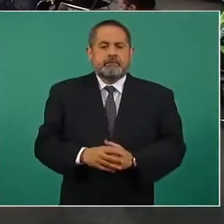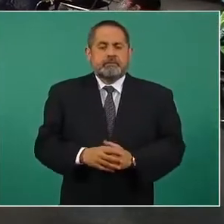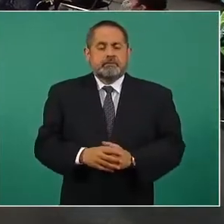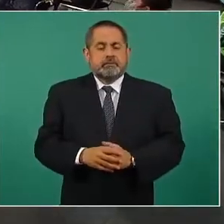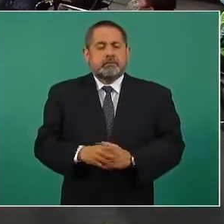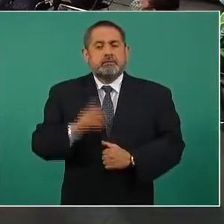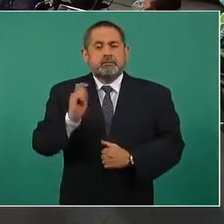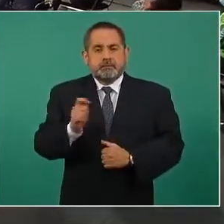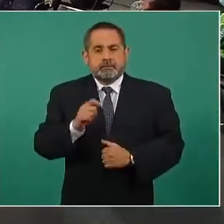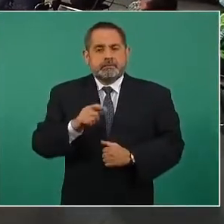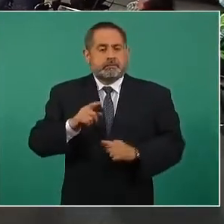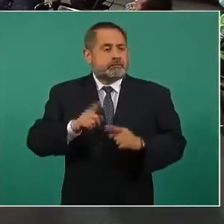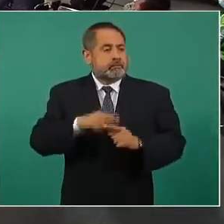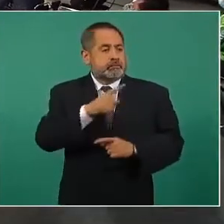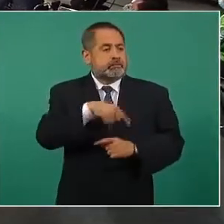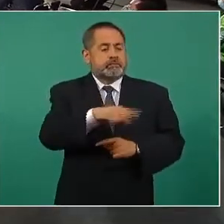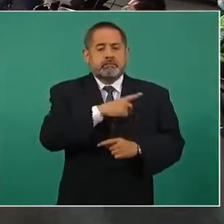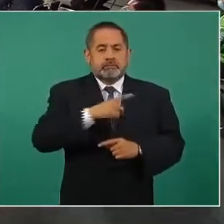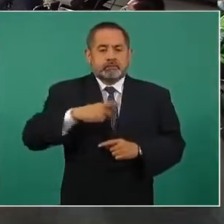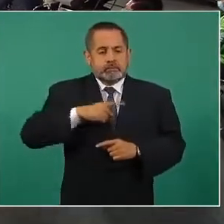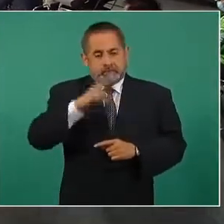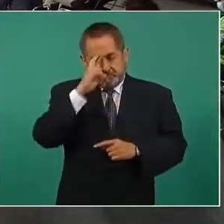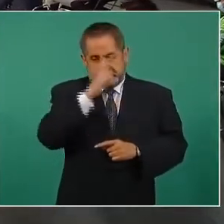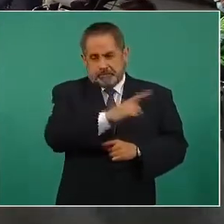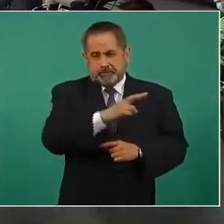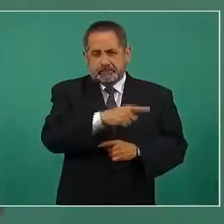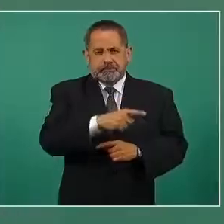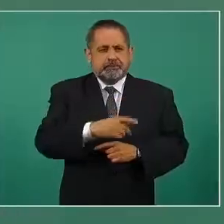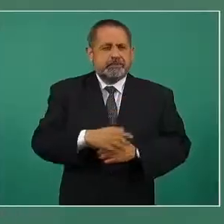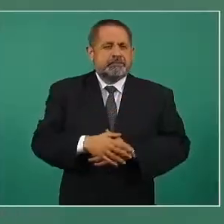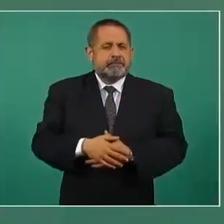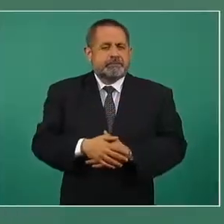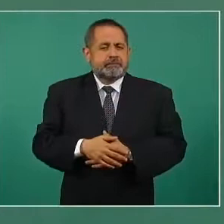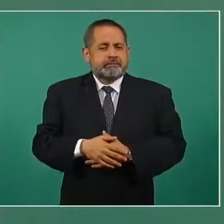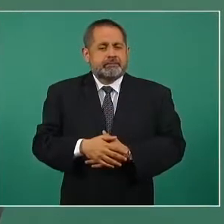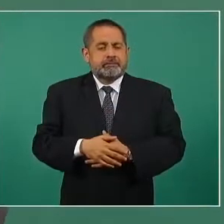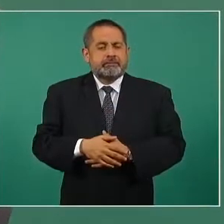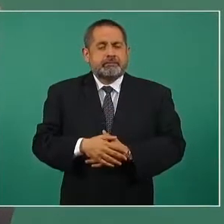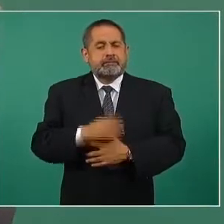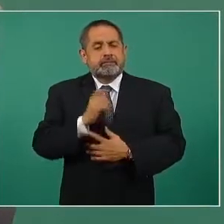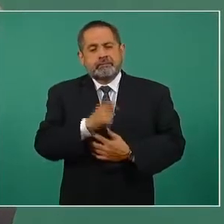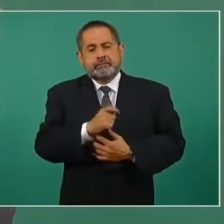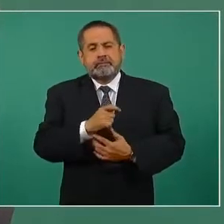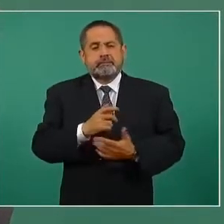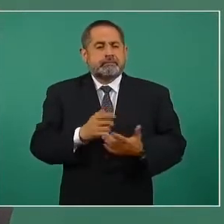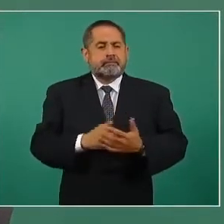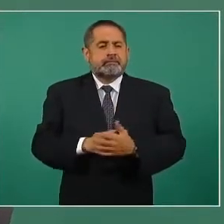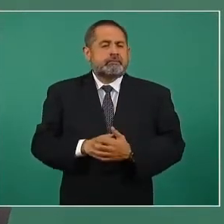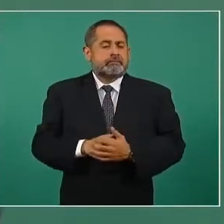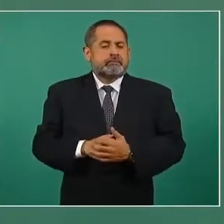hay que ser respetuosos, primero, de la libertad